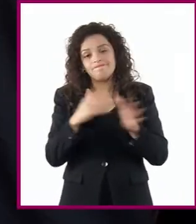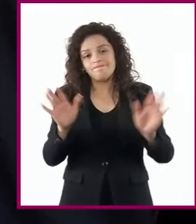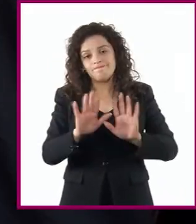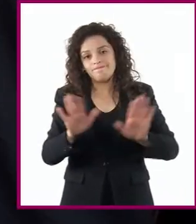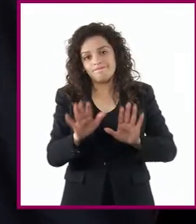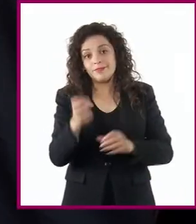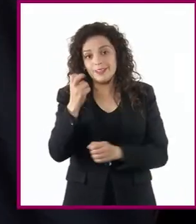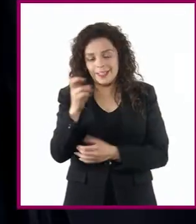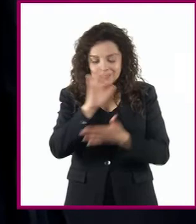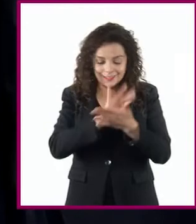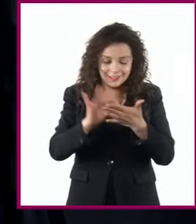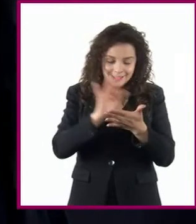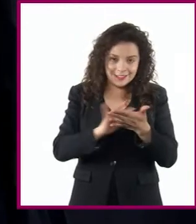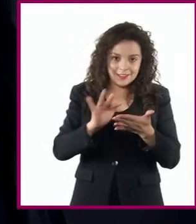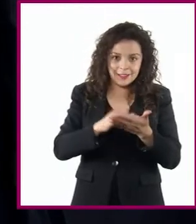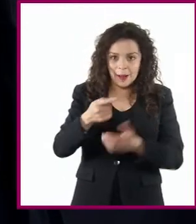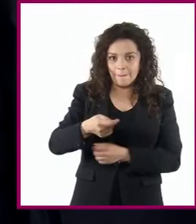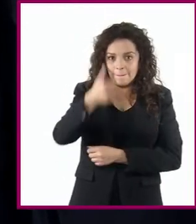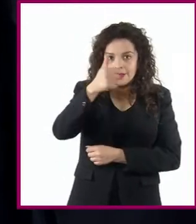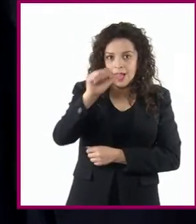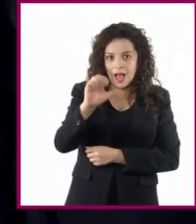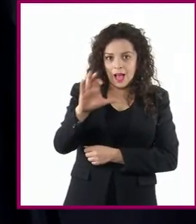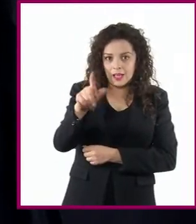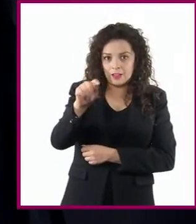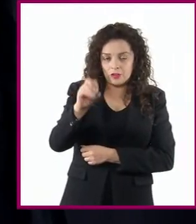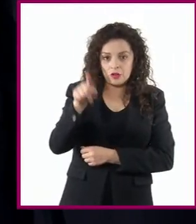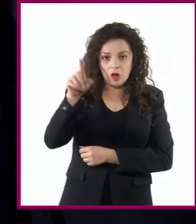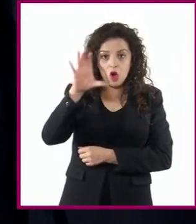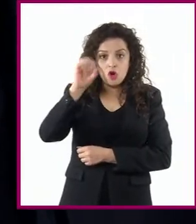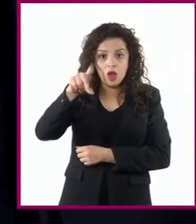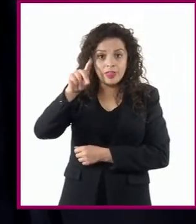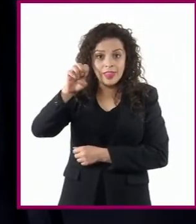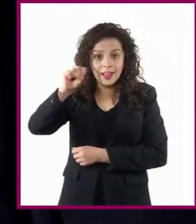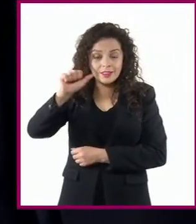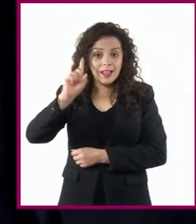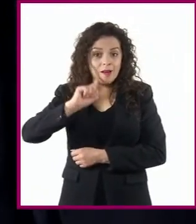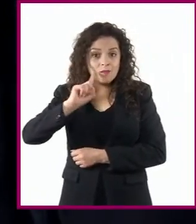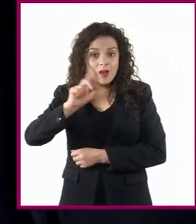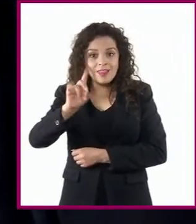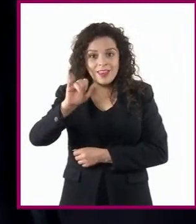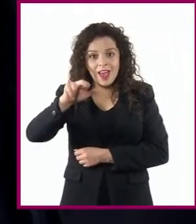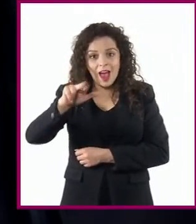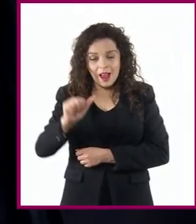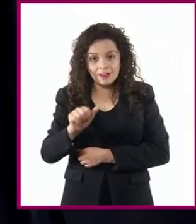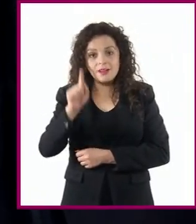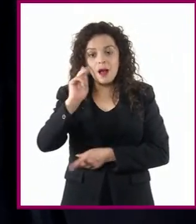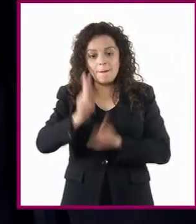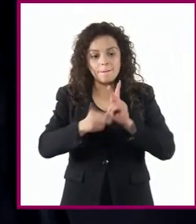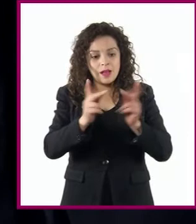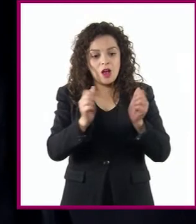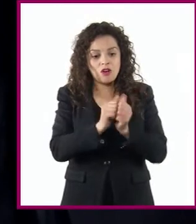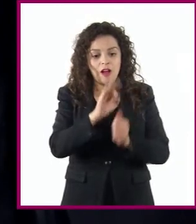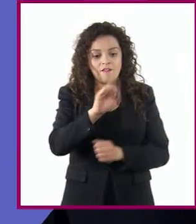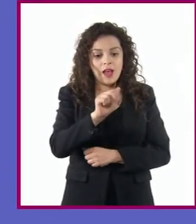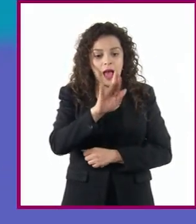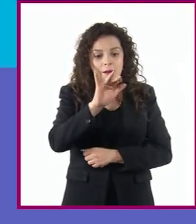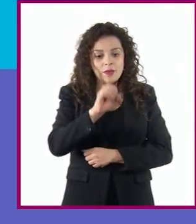un fragmento del acto primero, donde la condesa de Béflor, Diana, conversa con Fabio, un